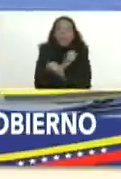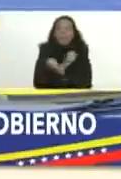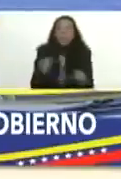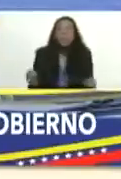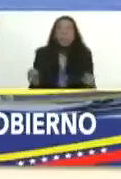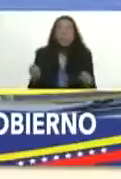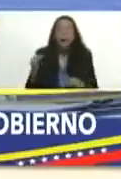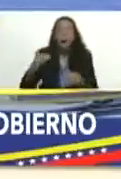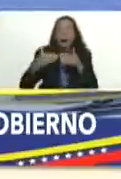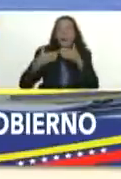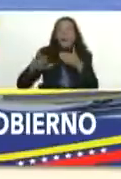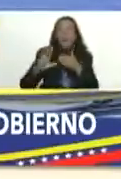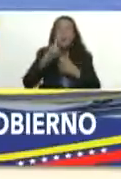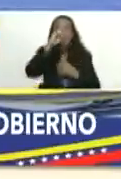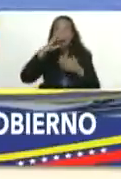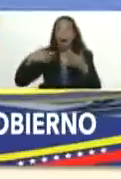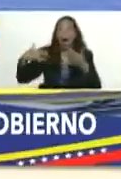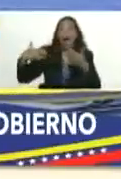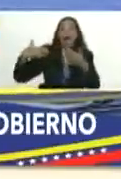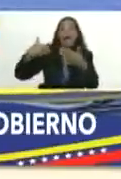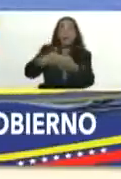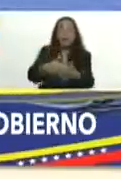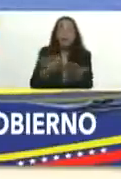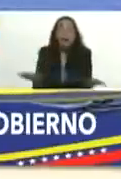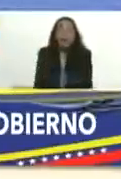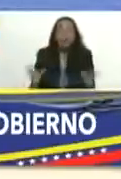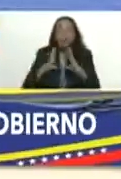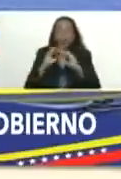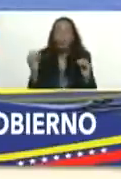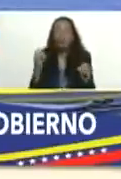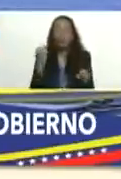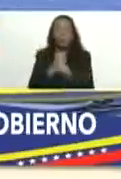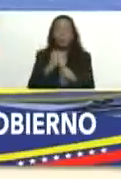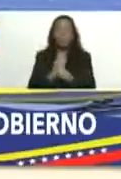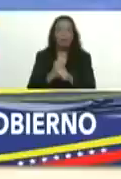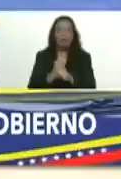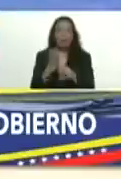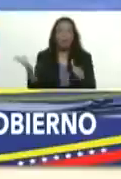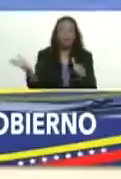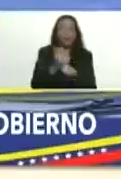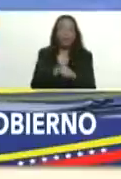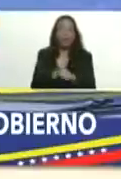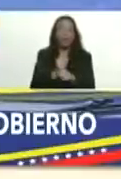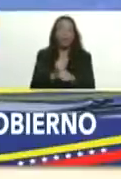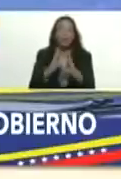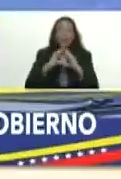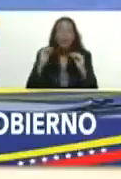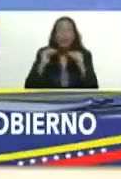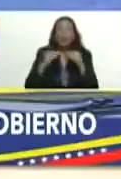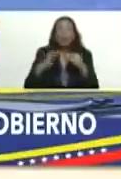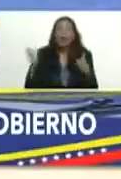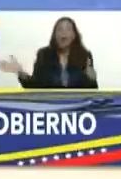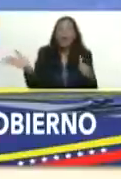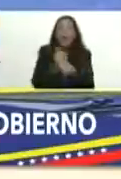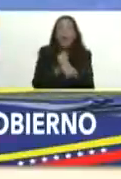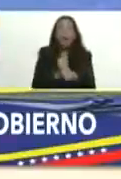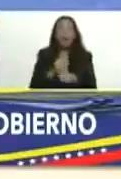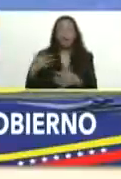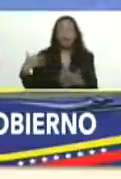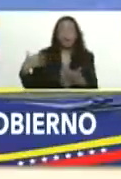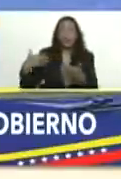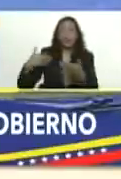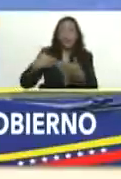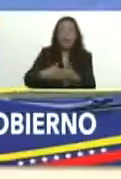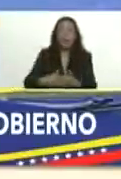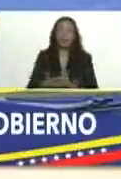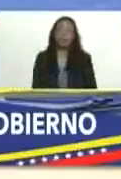haber avanzado y haber logrado todo lo que se ha avanzado y todo lo que se ha logrado en el transcurso de